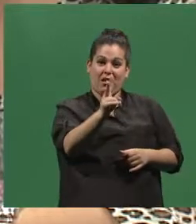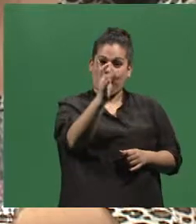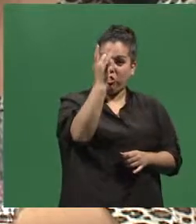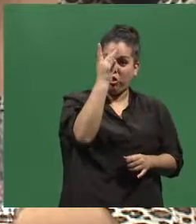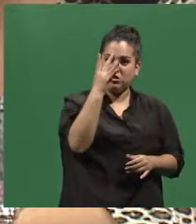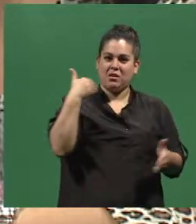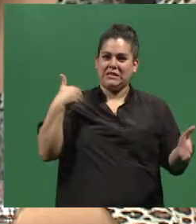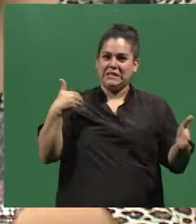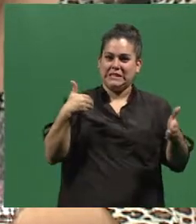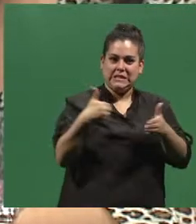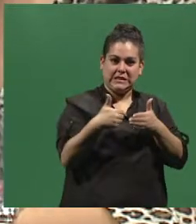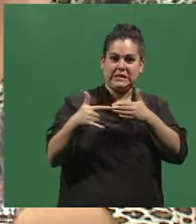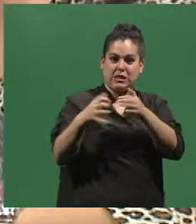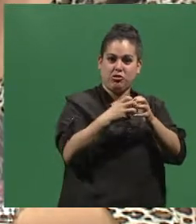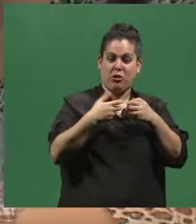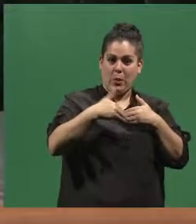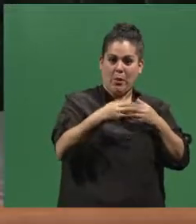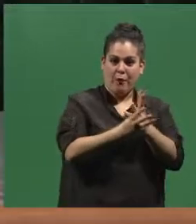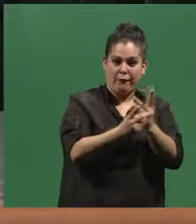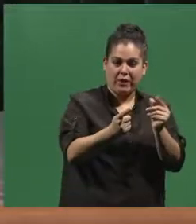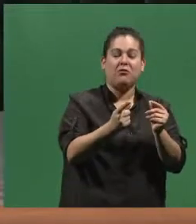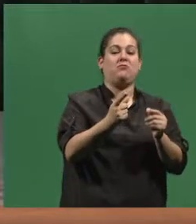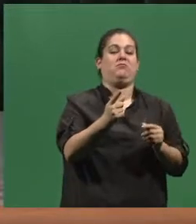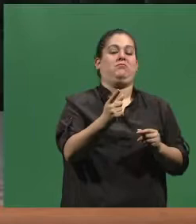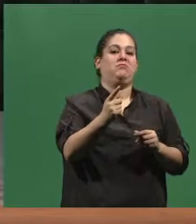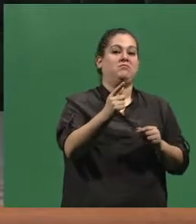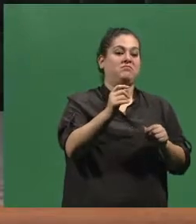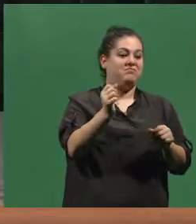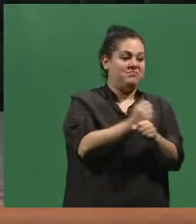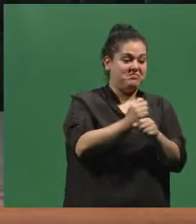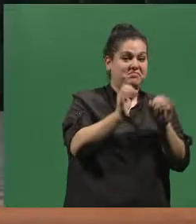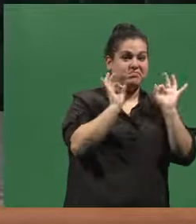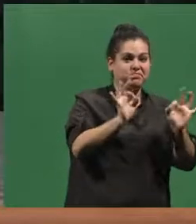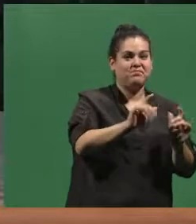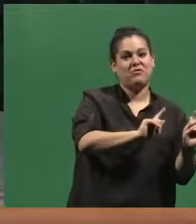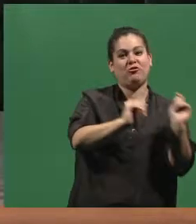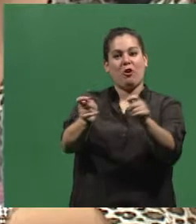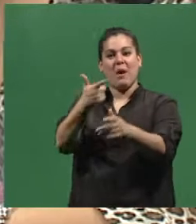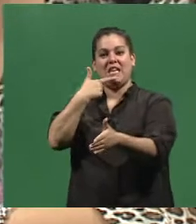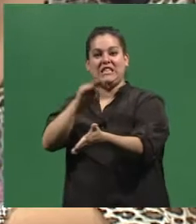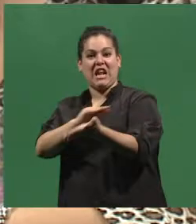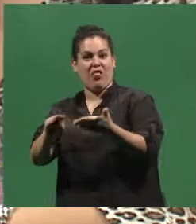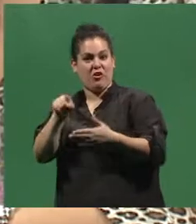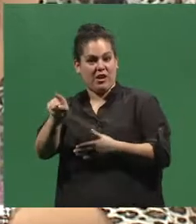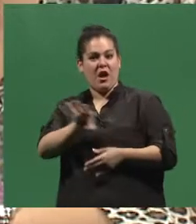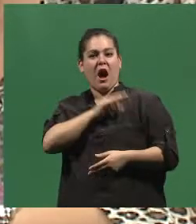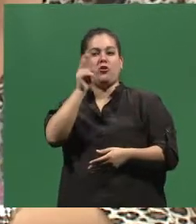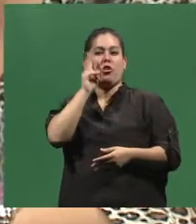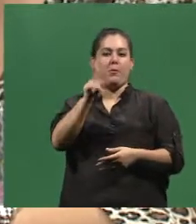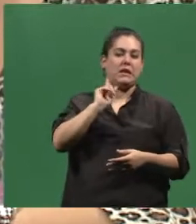las sesiones en ese año, y pasó a la Cámara de Senadores. En el año 2013 y